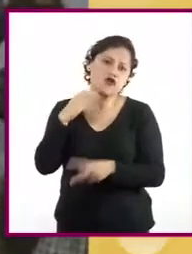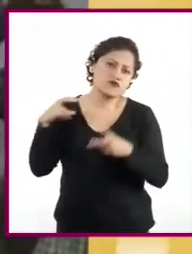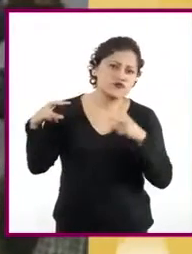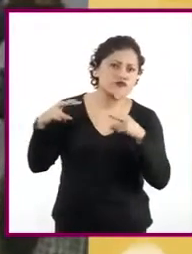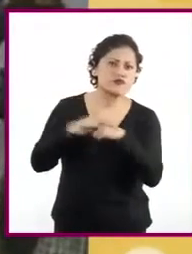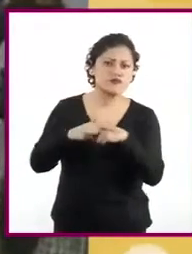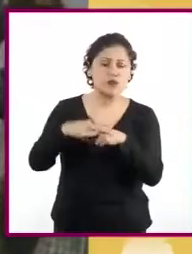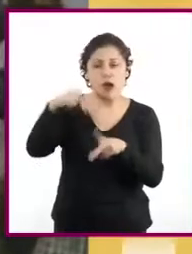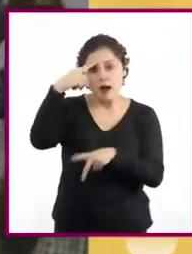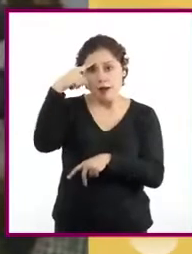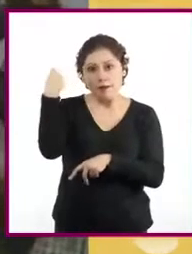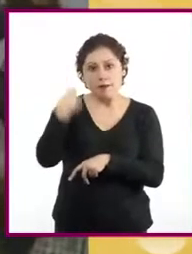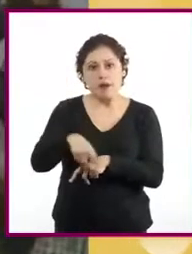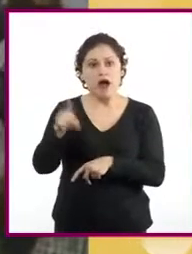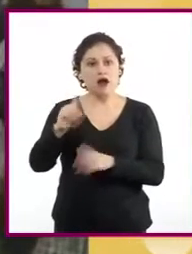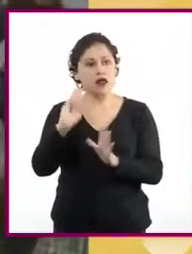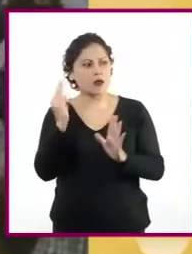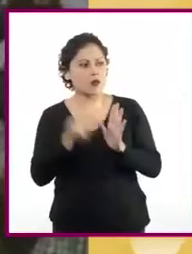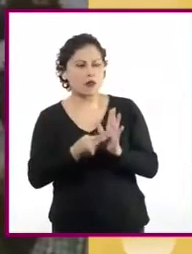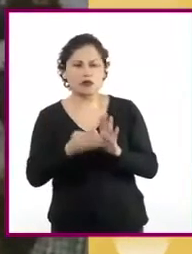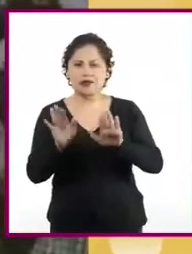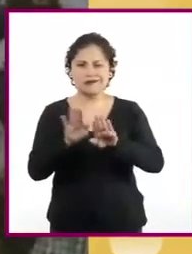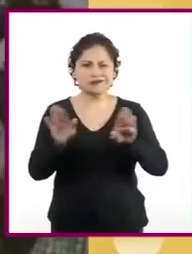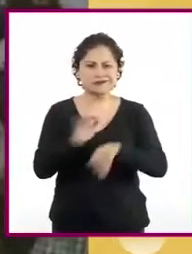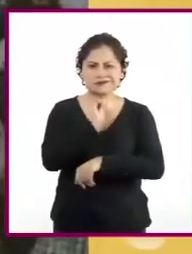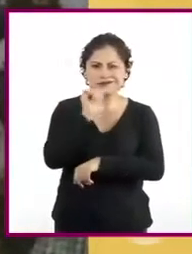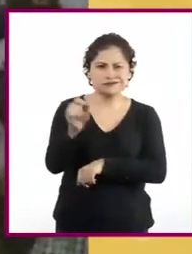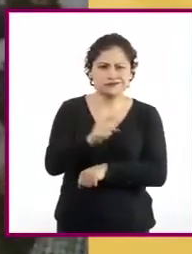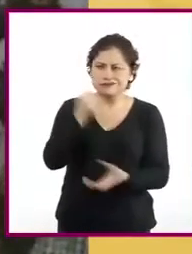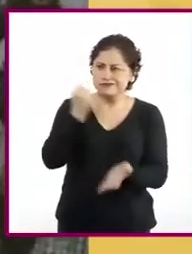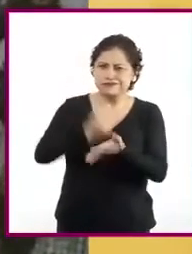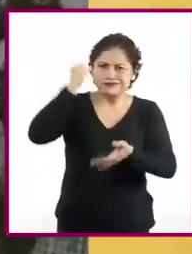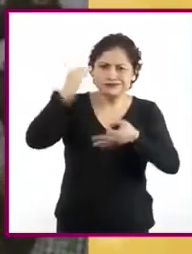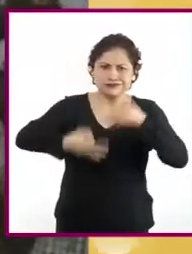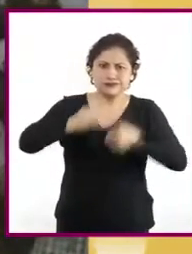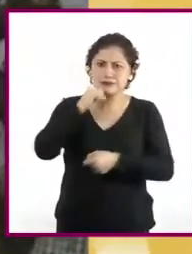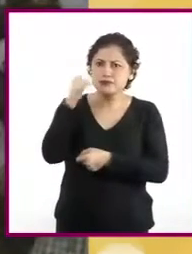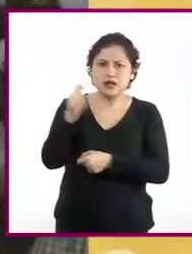sin posibilidad de fianzas ni apelación de la sentencia.